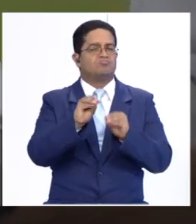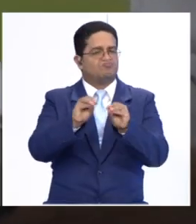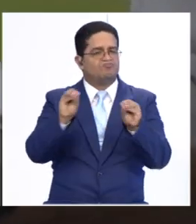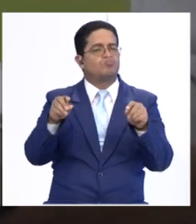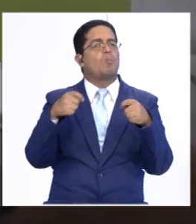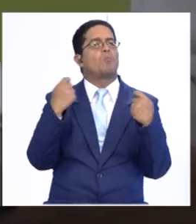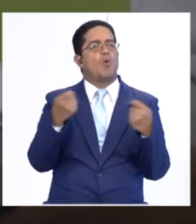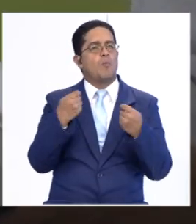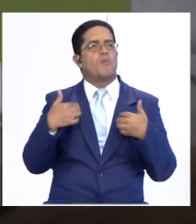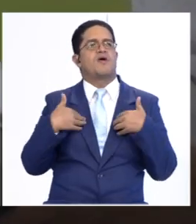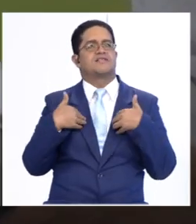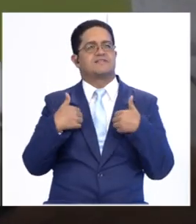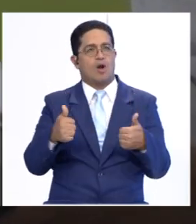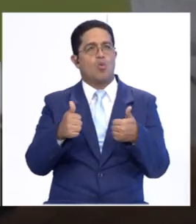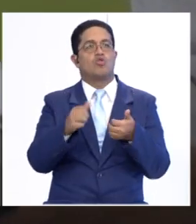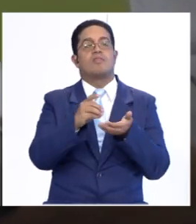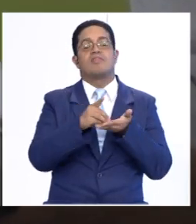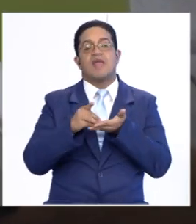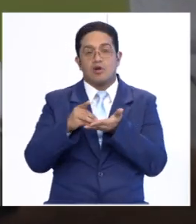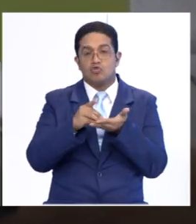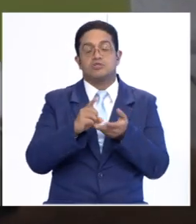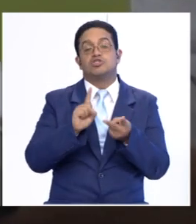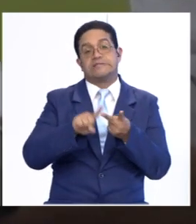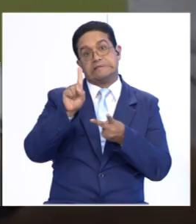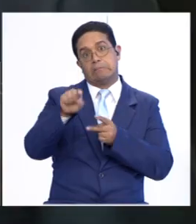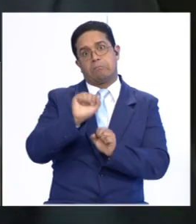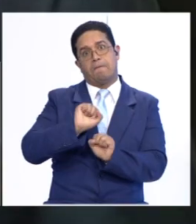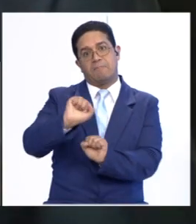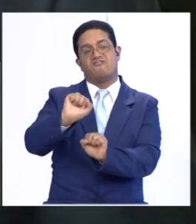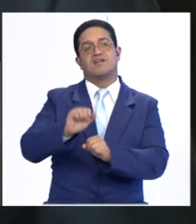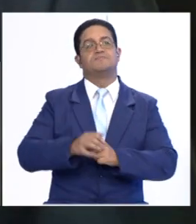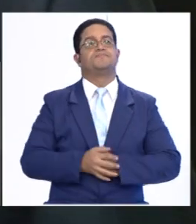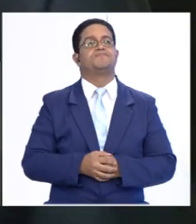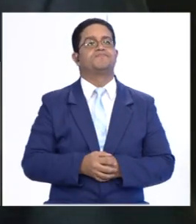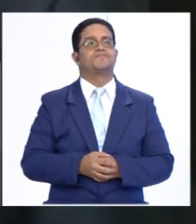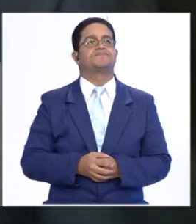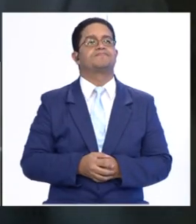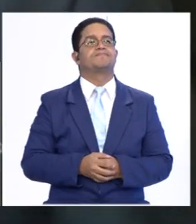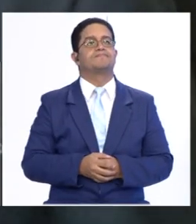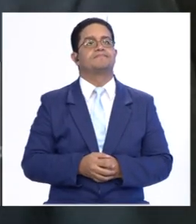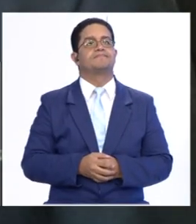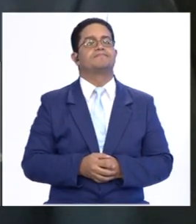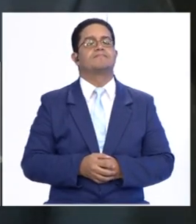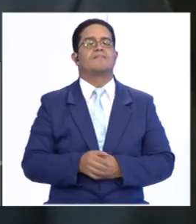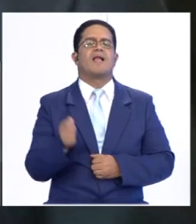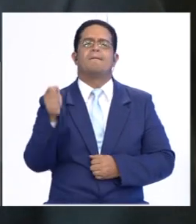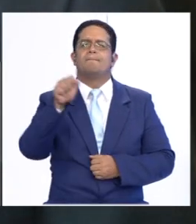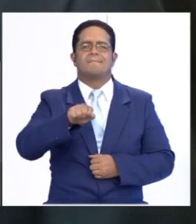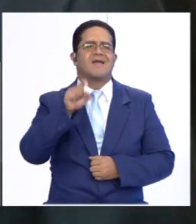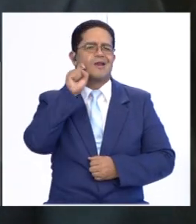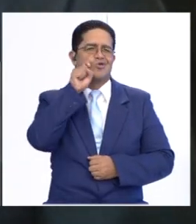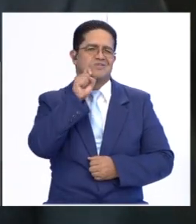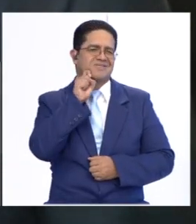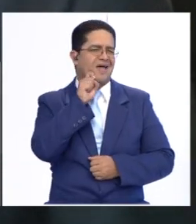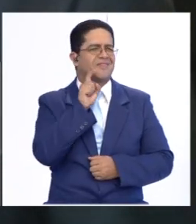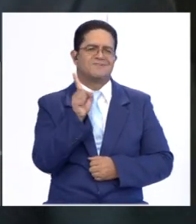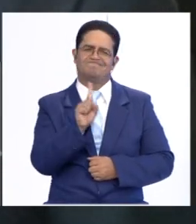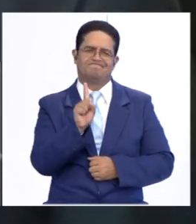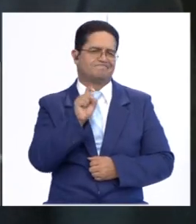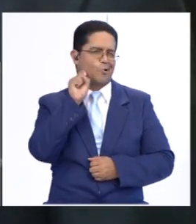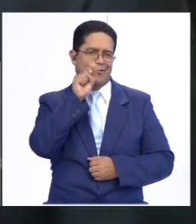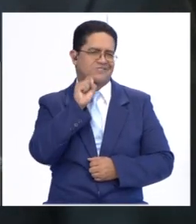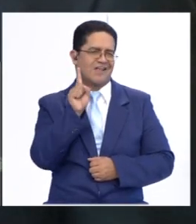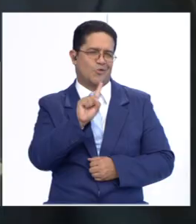el diagnóstico oportuno y medidas de prevención. Lo llaman mes rosa, nosotros creemos que no es tan rosa,